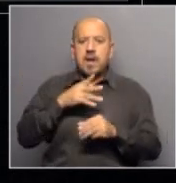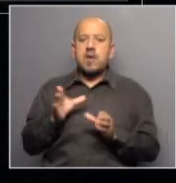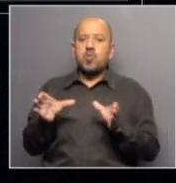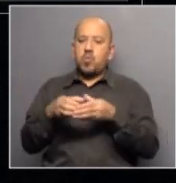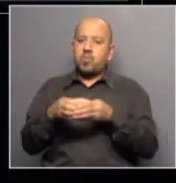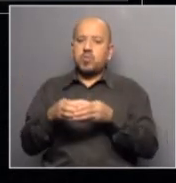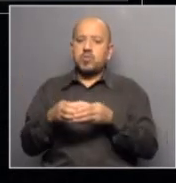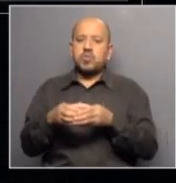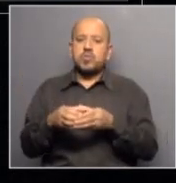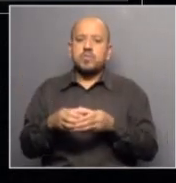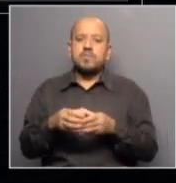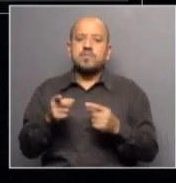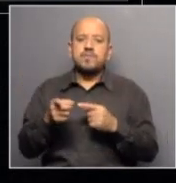delictivas